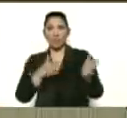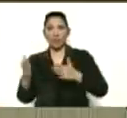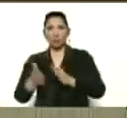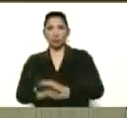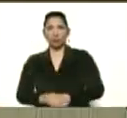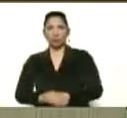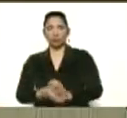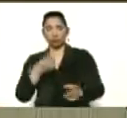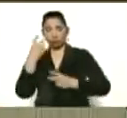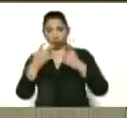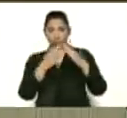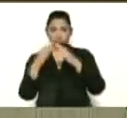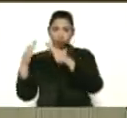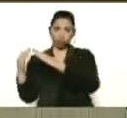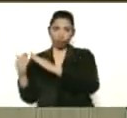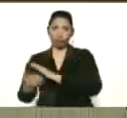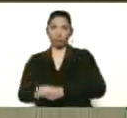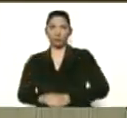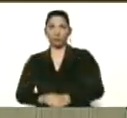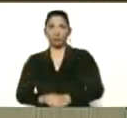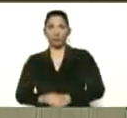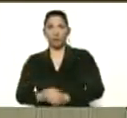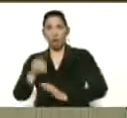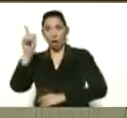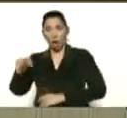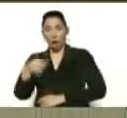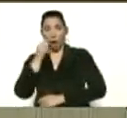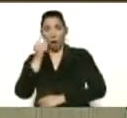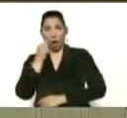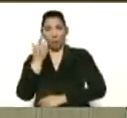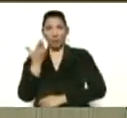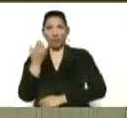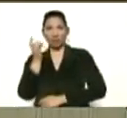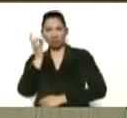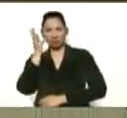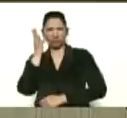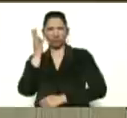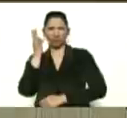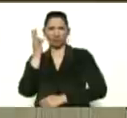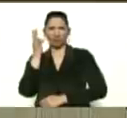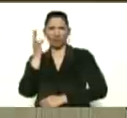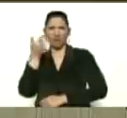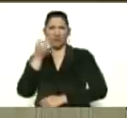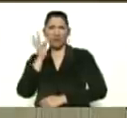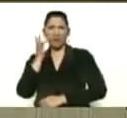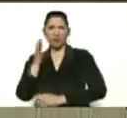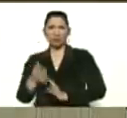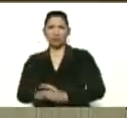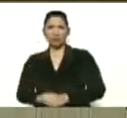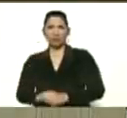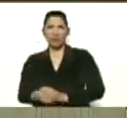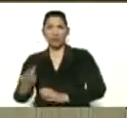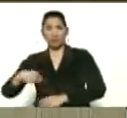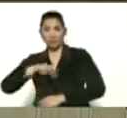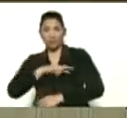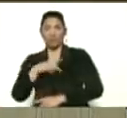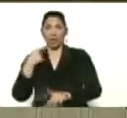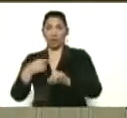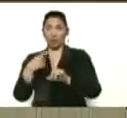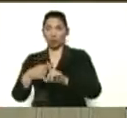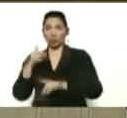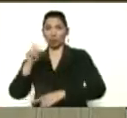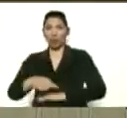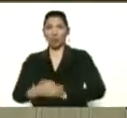yendo casa por casa. Este señor, que es el creador de Facebook, llamado Mark Zuckerberg, acaba de publicar hace cinco